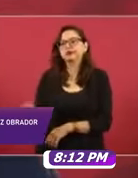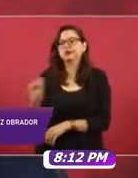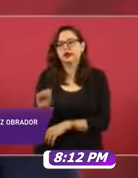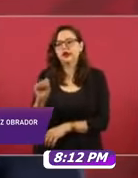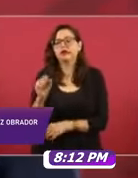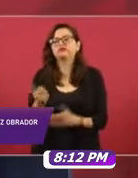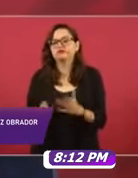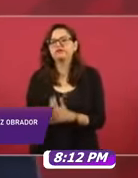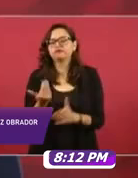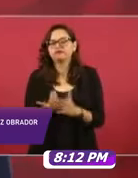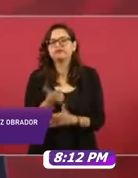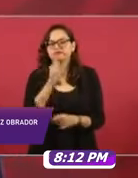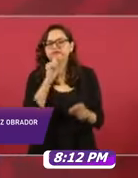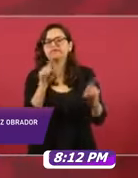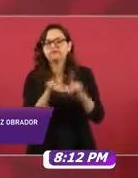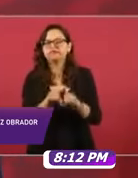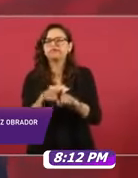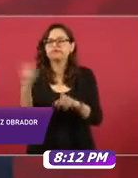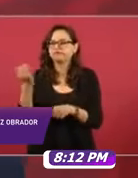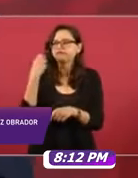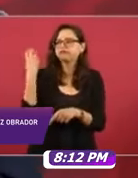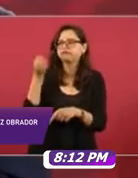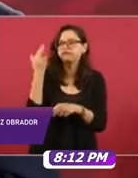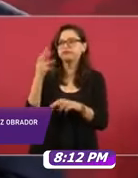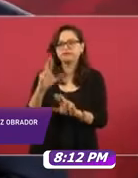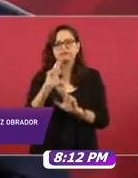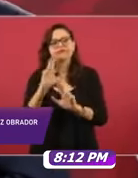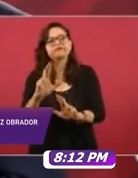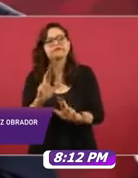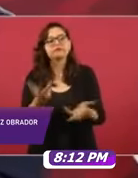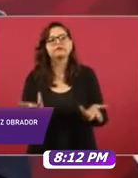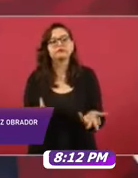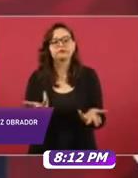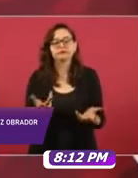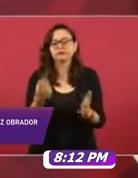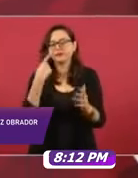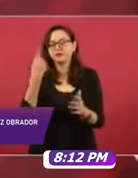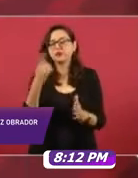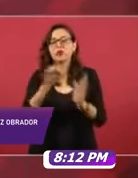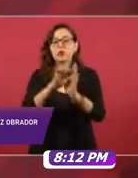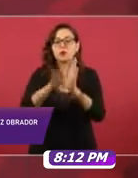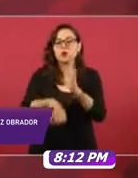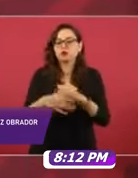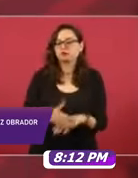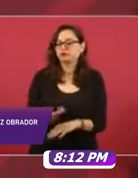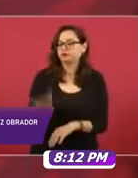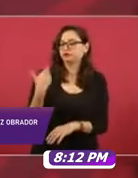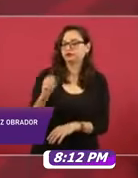de inestabilidad y desgobierno en el país.